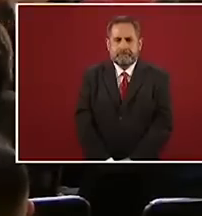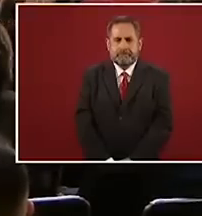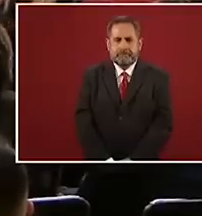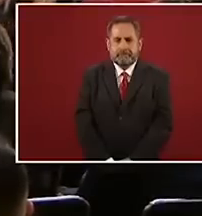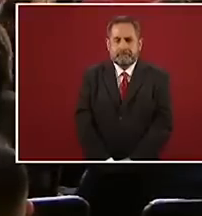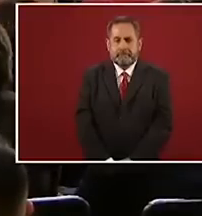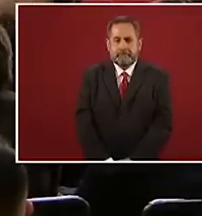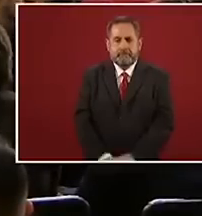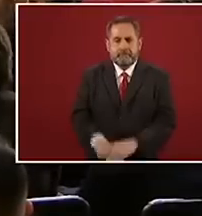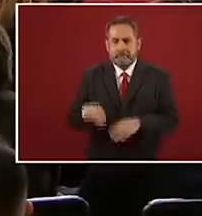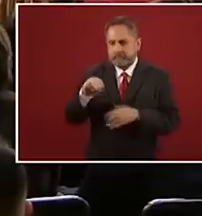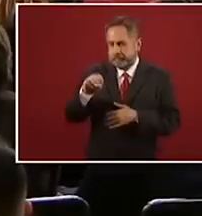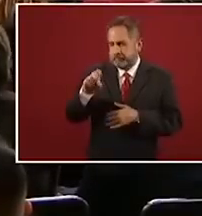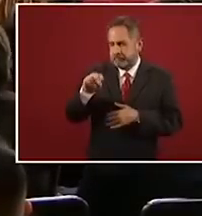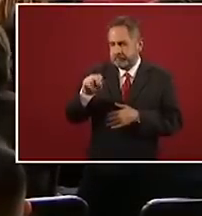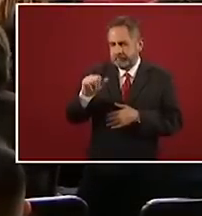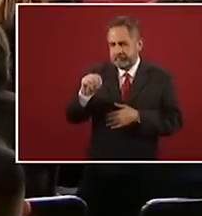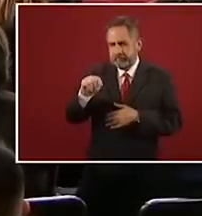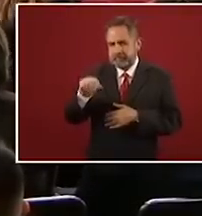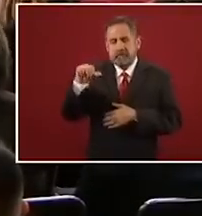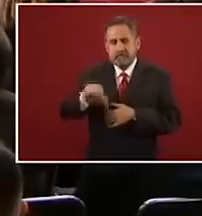Lo de Marina Mora hoy.